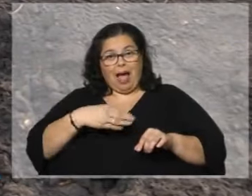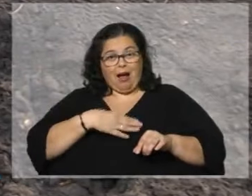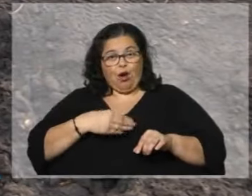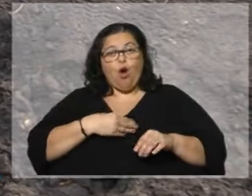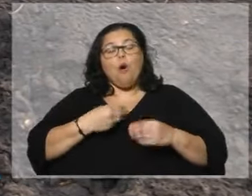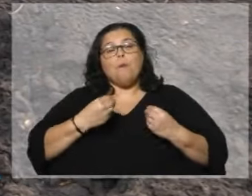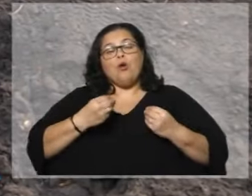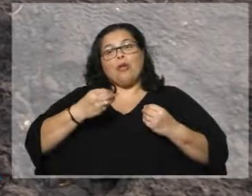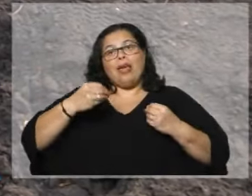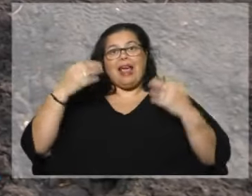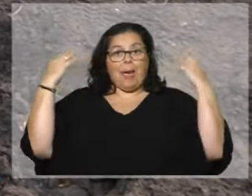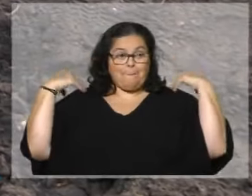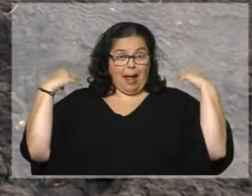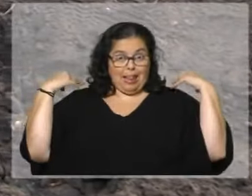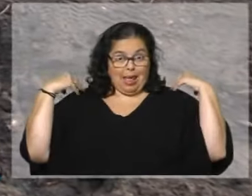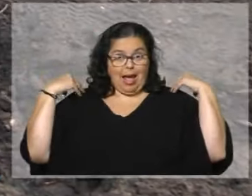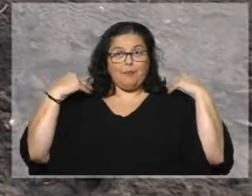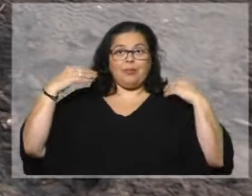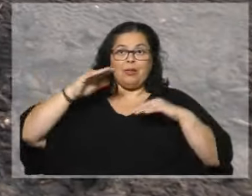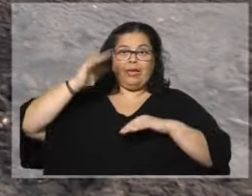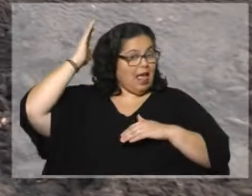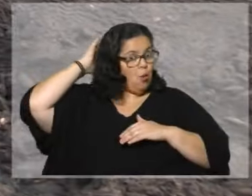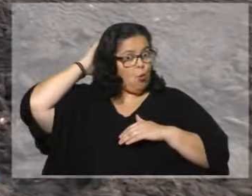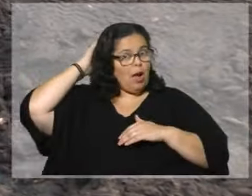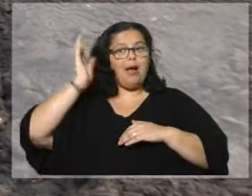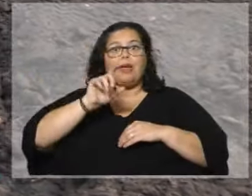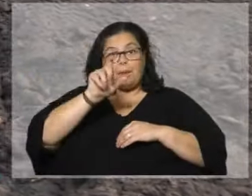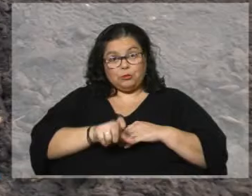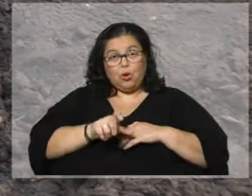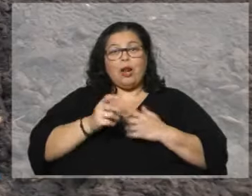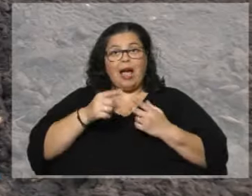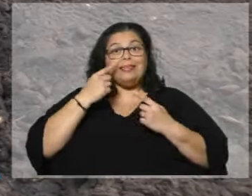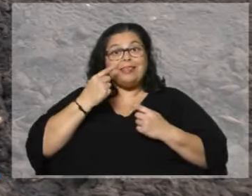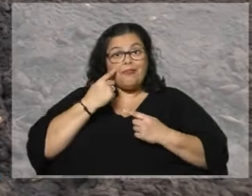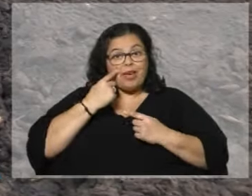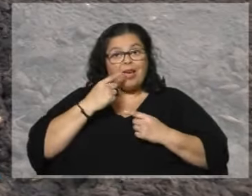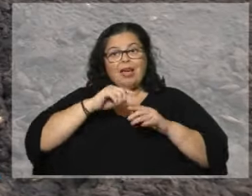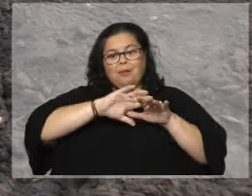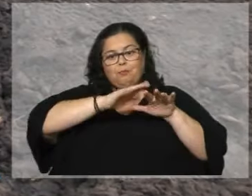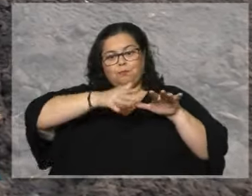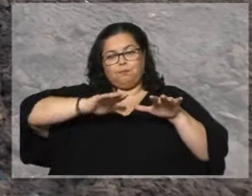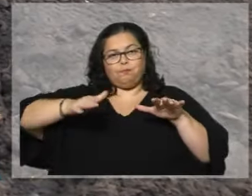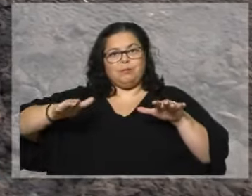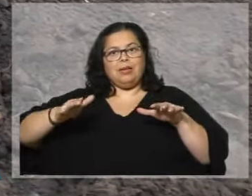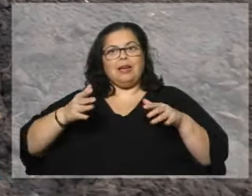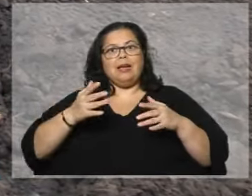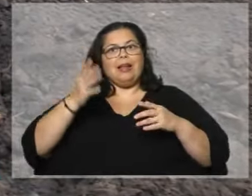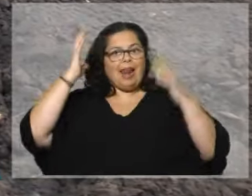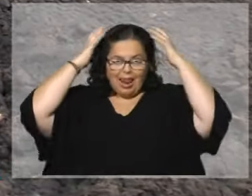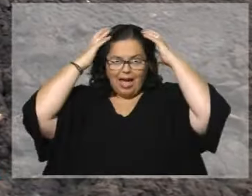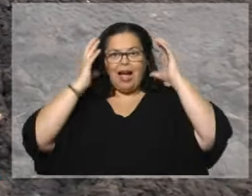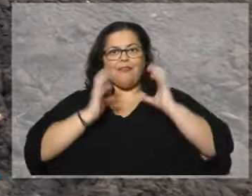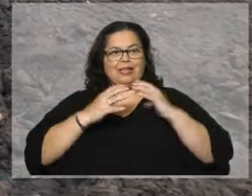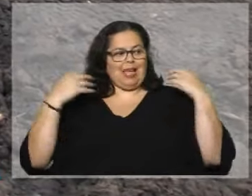cuerpo, en la espalda y nuca de la persona. Por lo tanto, se ve la silueta de su cabeza, de